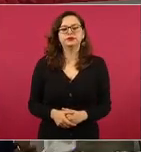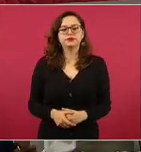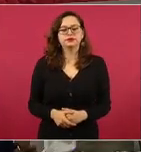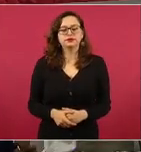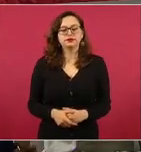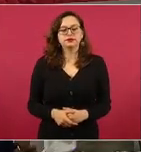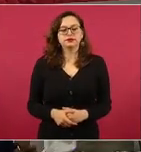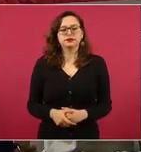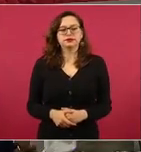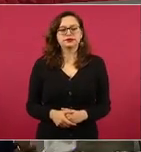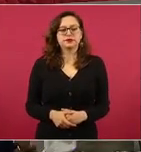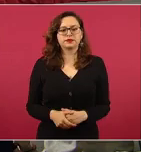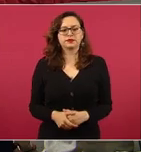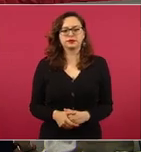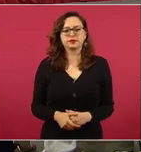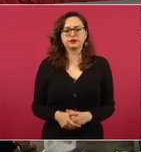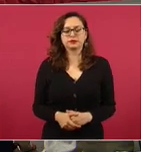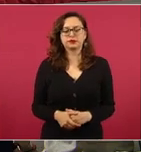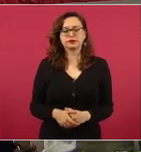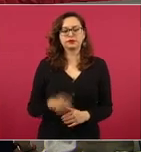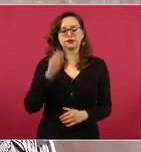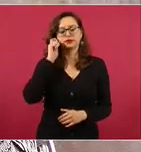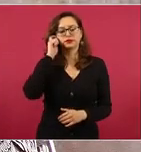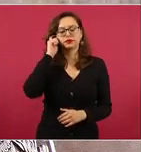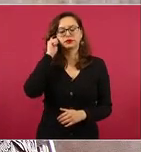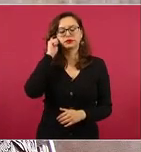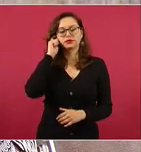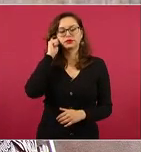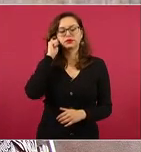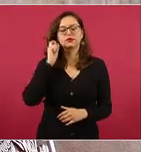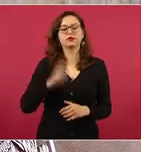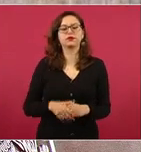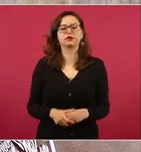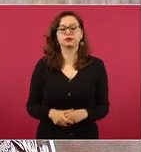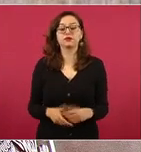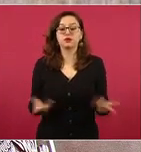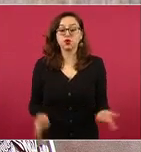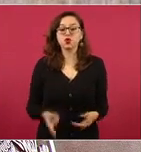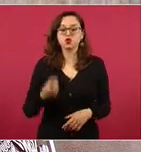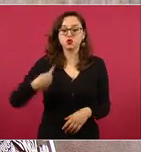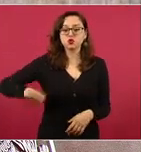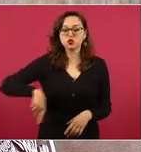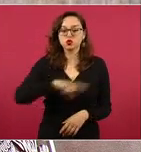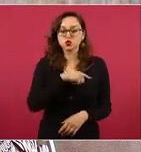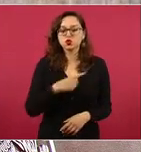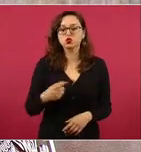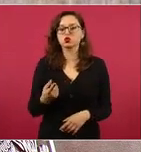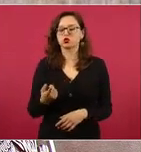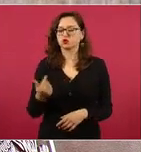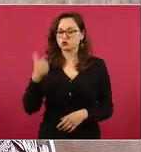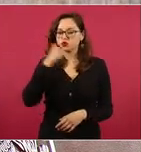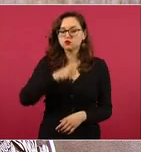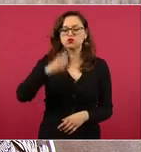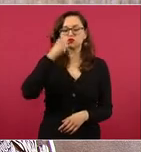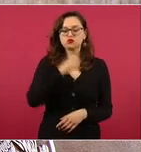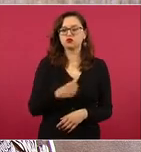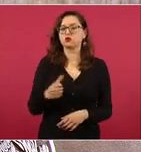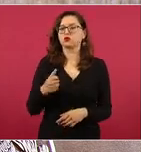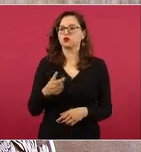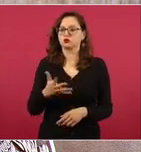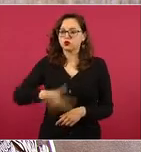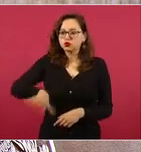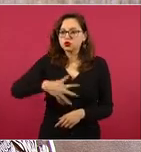además de mantener siempre las denuncias pertinentes y el trabajo que se lleva a cabo por las instituciones,